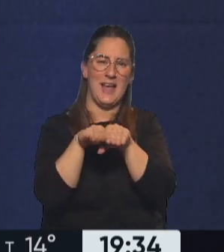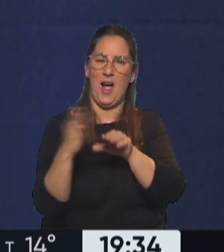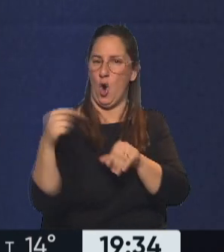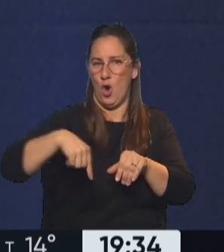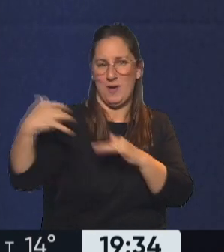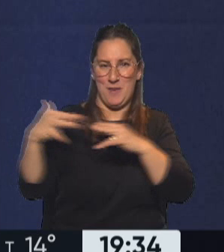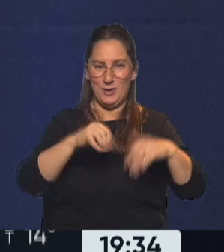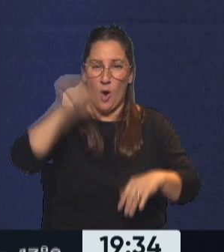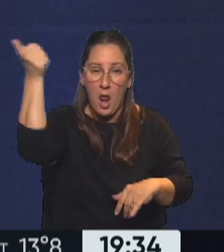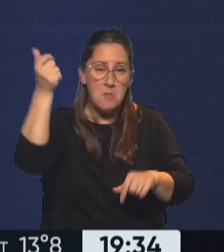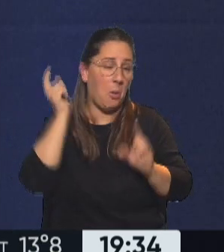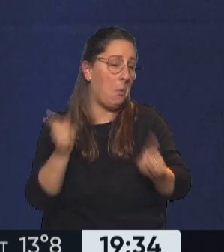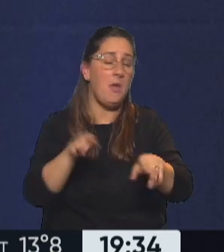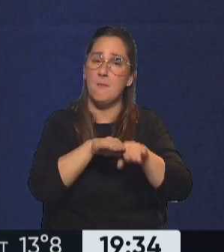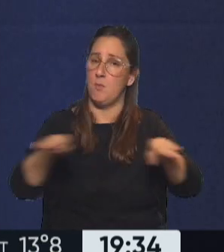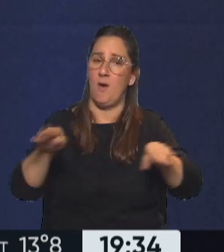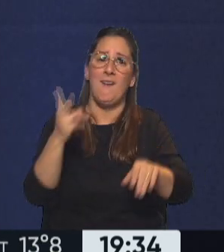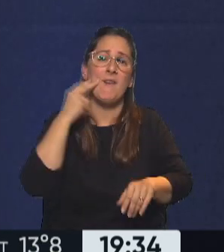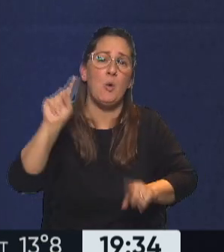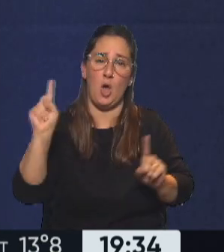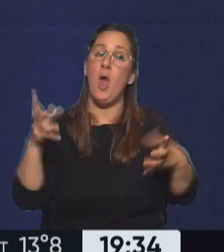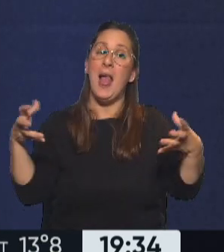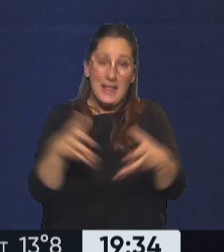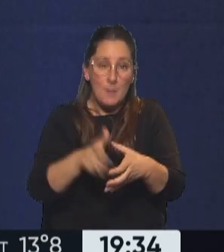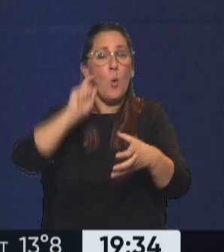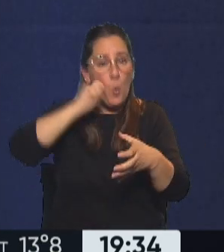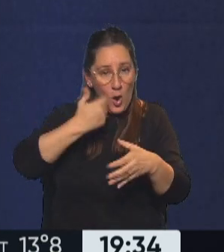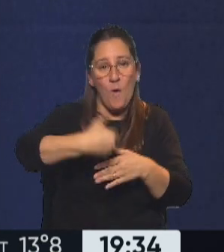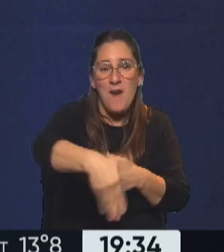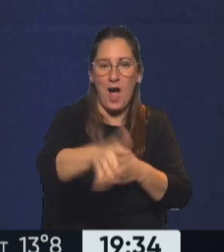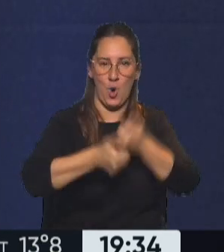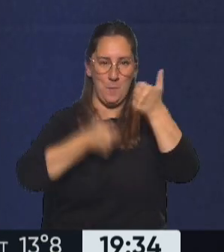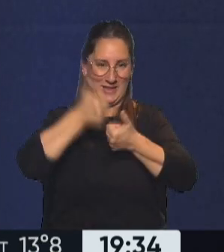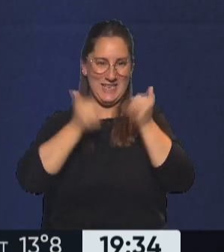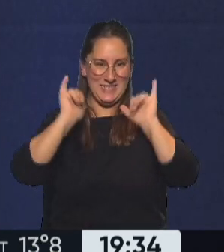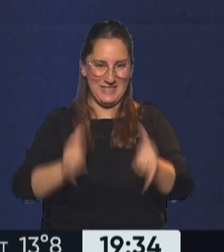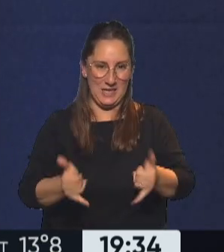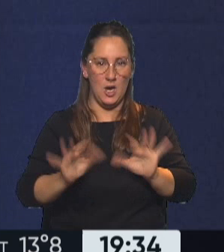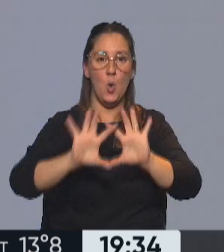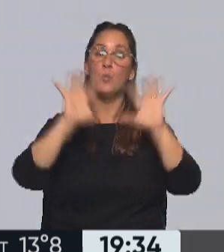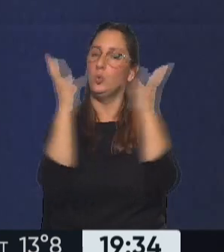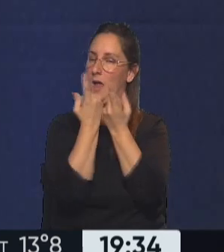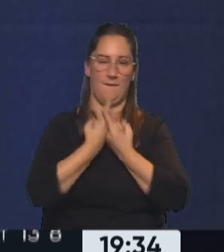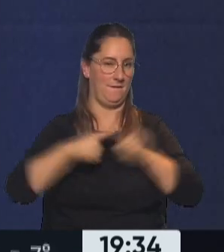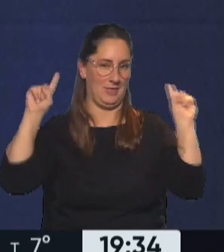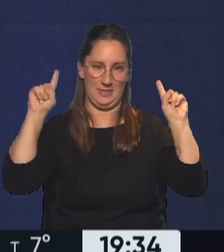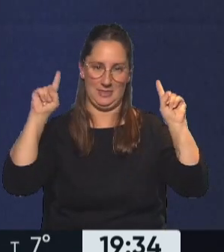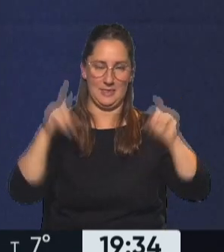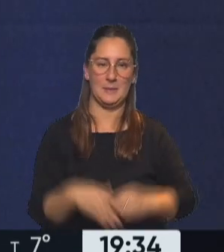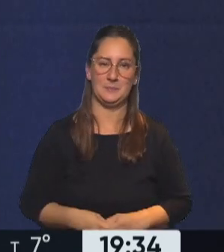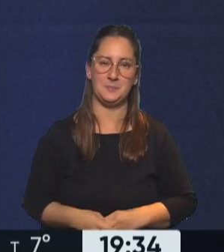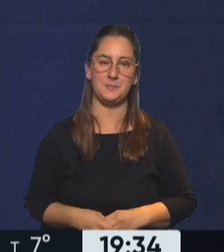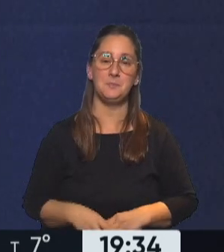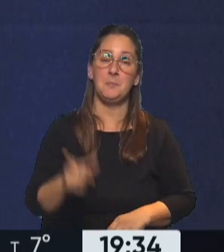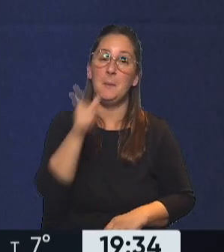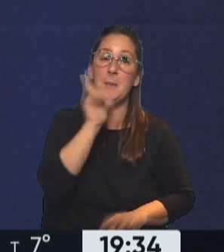partido, absolutamente no. Somos un buen equipo que vamos a competir y un Mundial es otra cosa. Creo que